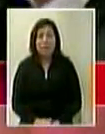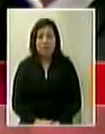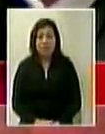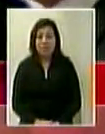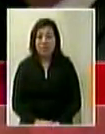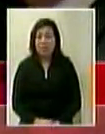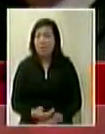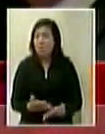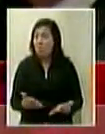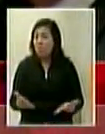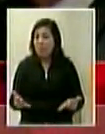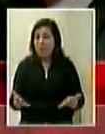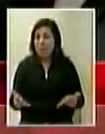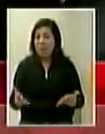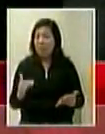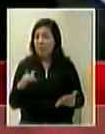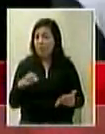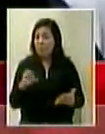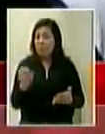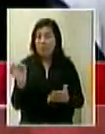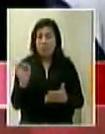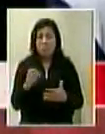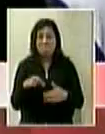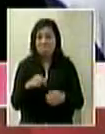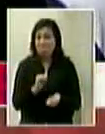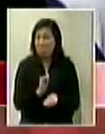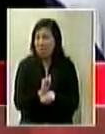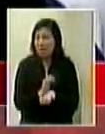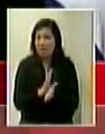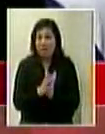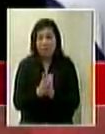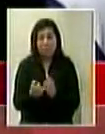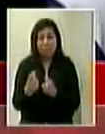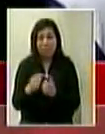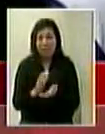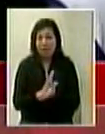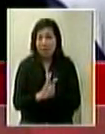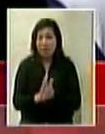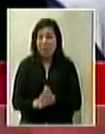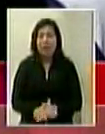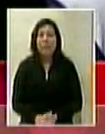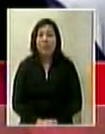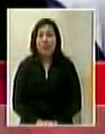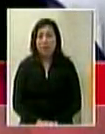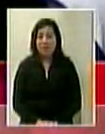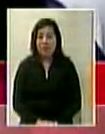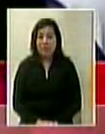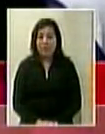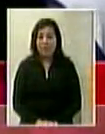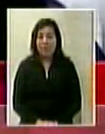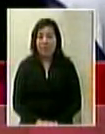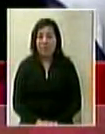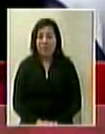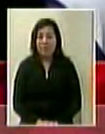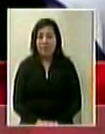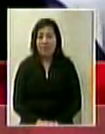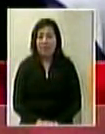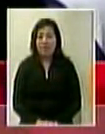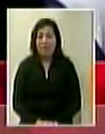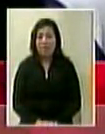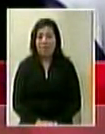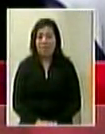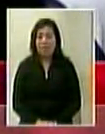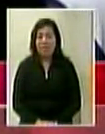militar. No hay en el INPE ningún penal donde haya internos que están ejecutando pena de aplicación del fuero